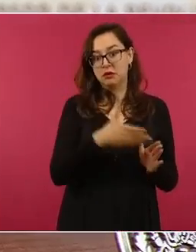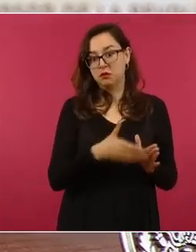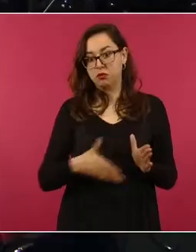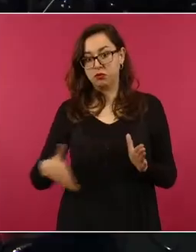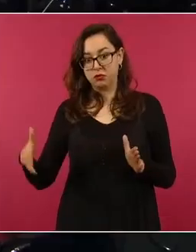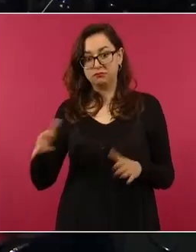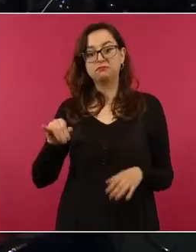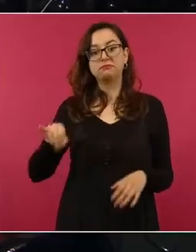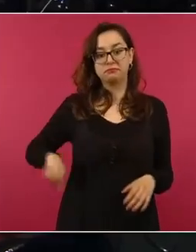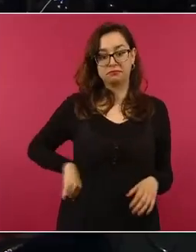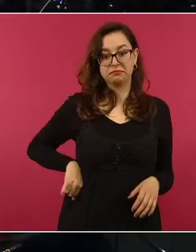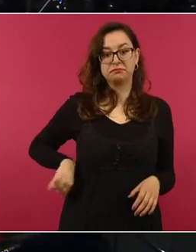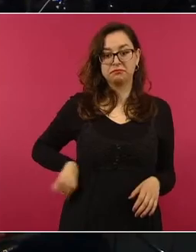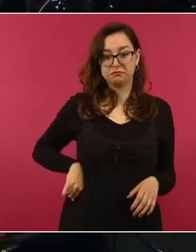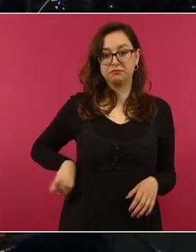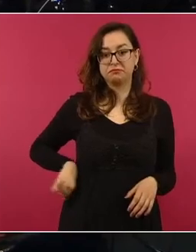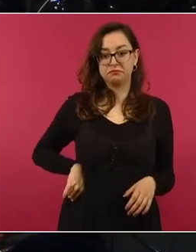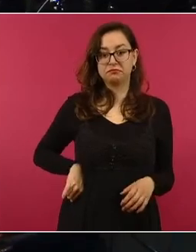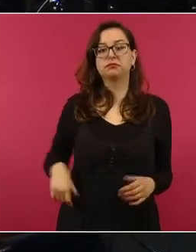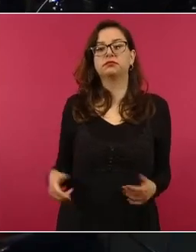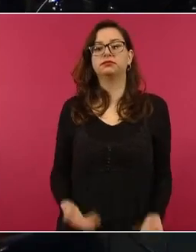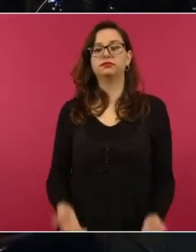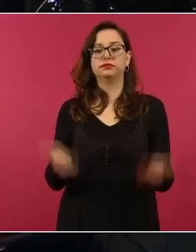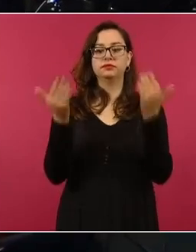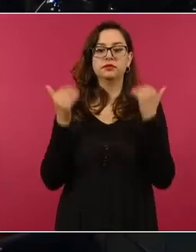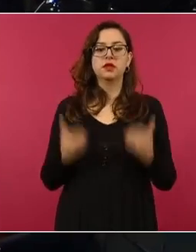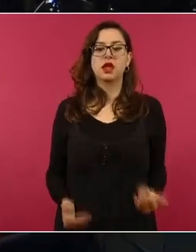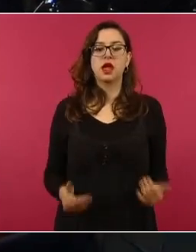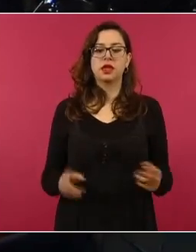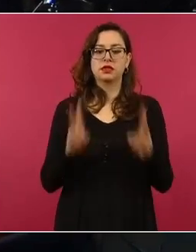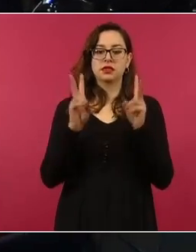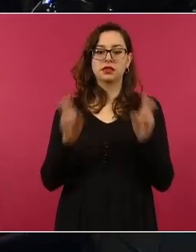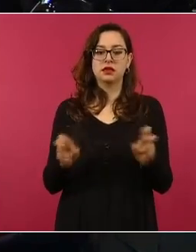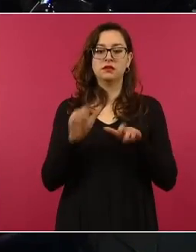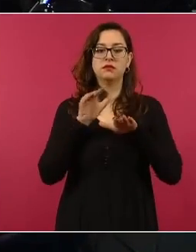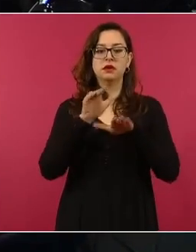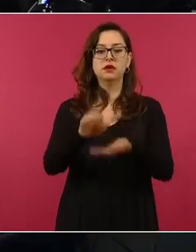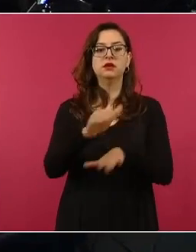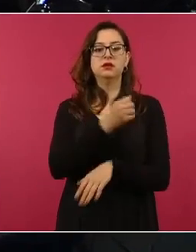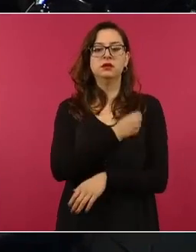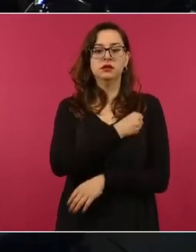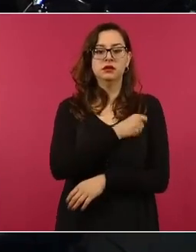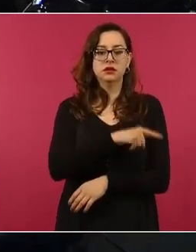interesantes. Bueno, vamos a lo de la salud y luego